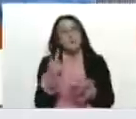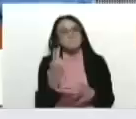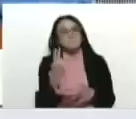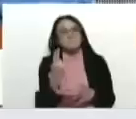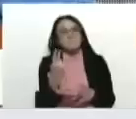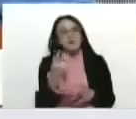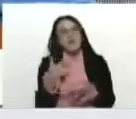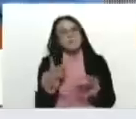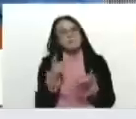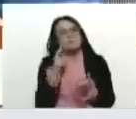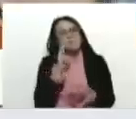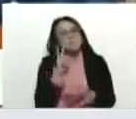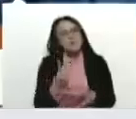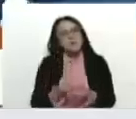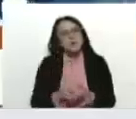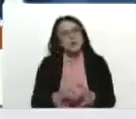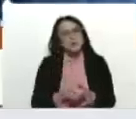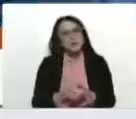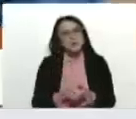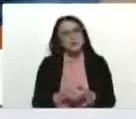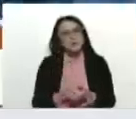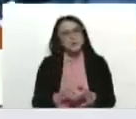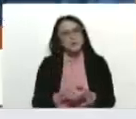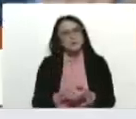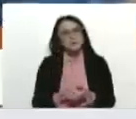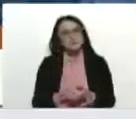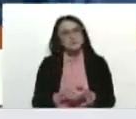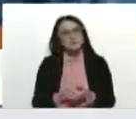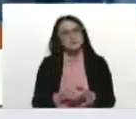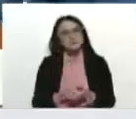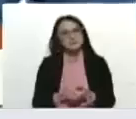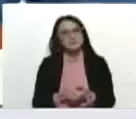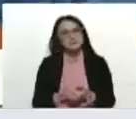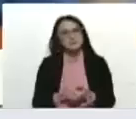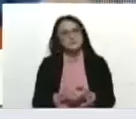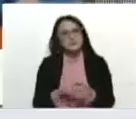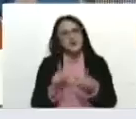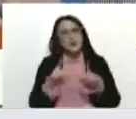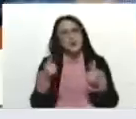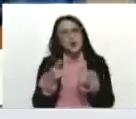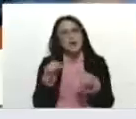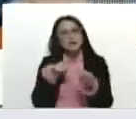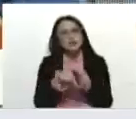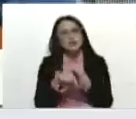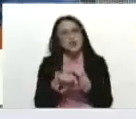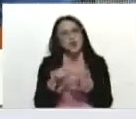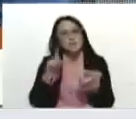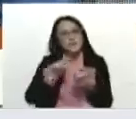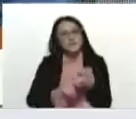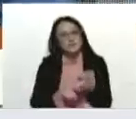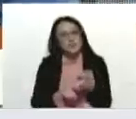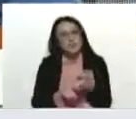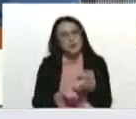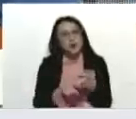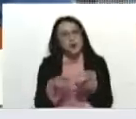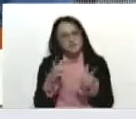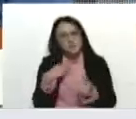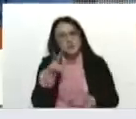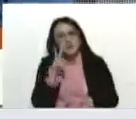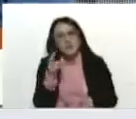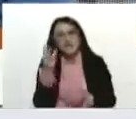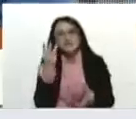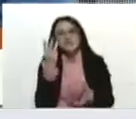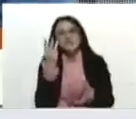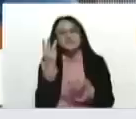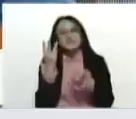permítanos ver el la cómo se llama esto el cuarto la habitación nupcial matrimonial que estaba en el tercer